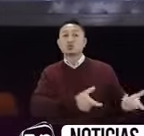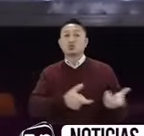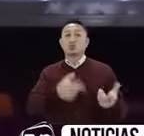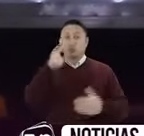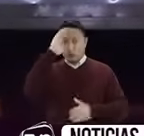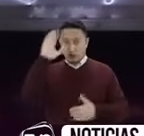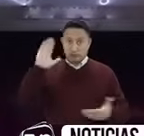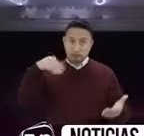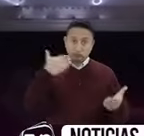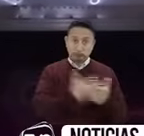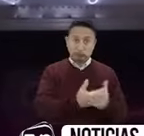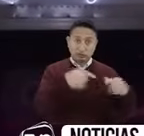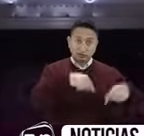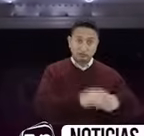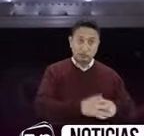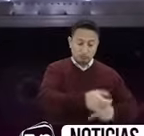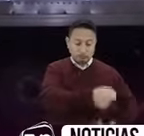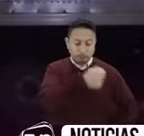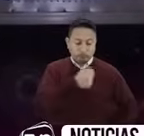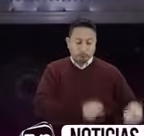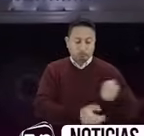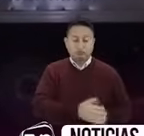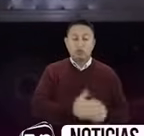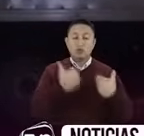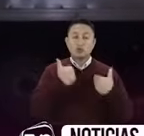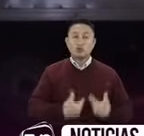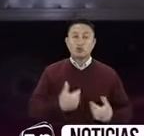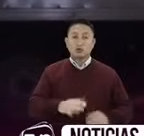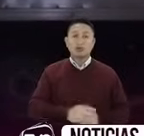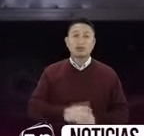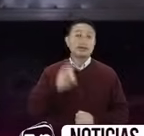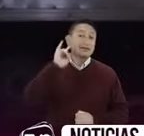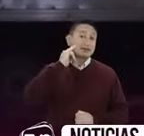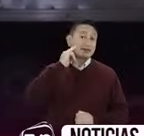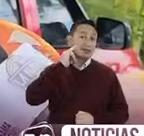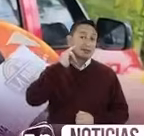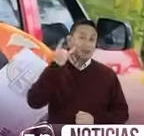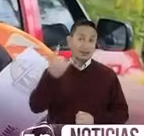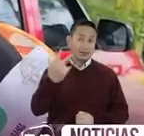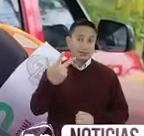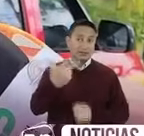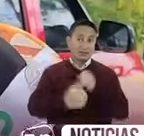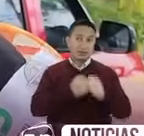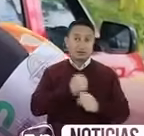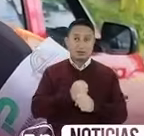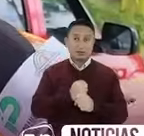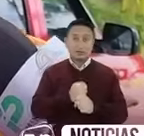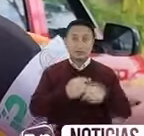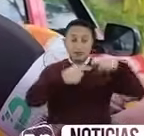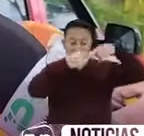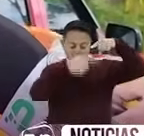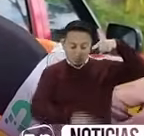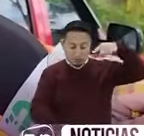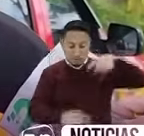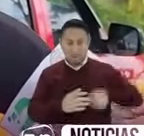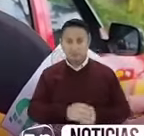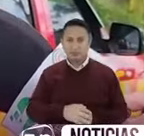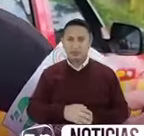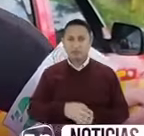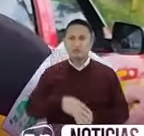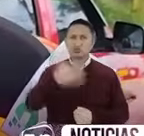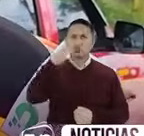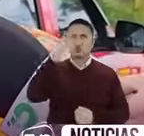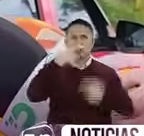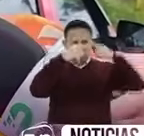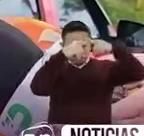de extracción. Se trataba del cuerpo de la pequeña niña de 3 años. La profundidad del pozo es demasiada grande, por lo